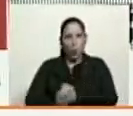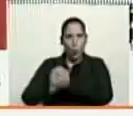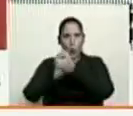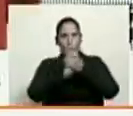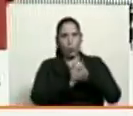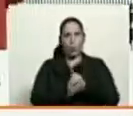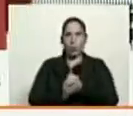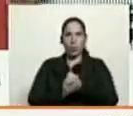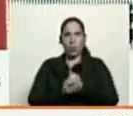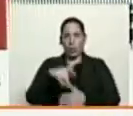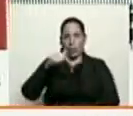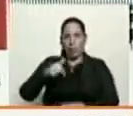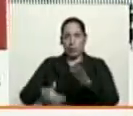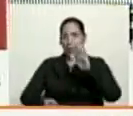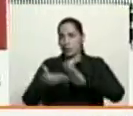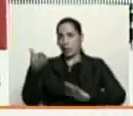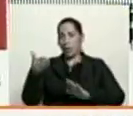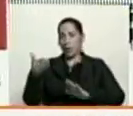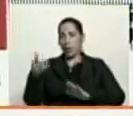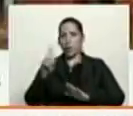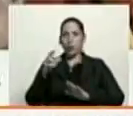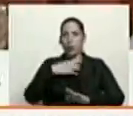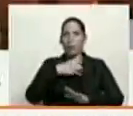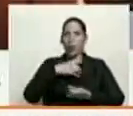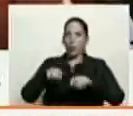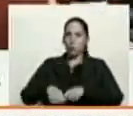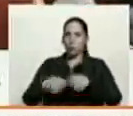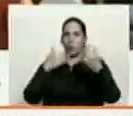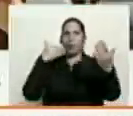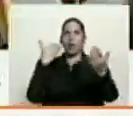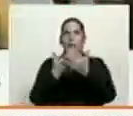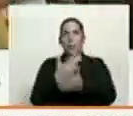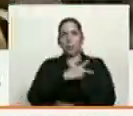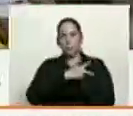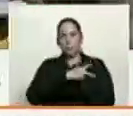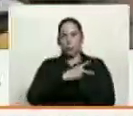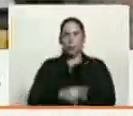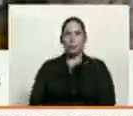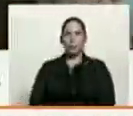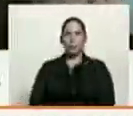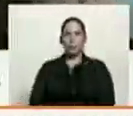De aquí saldremos indestructibles, el chavismo. Gracias, Rafael.